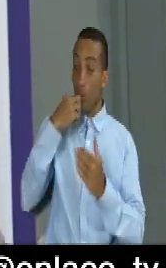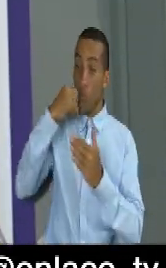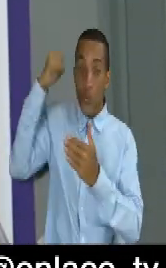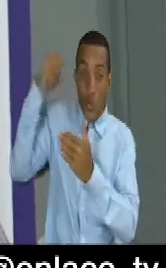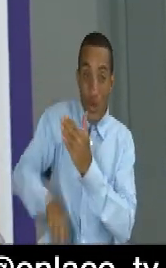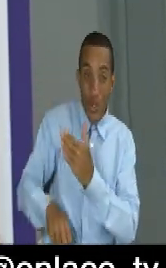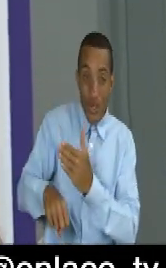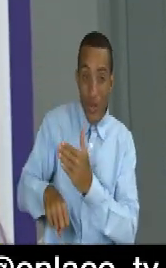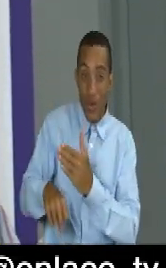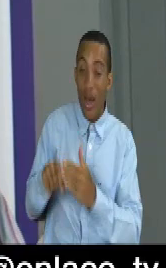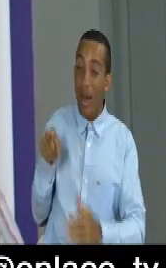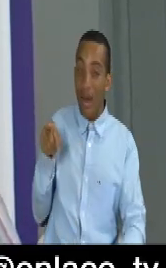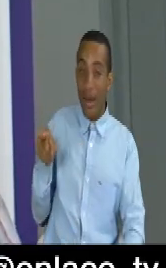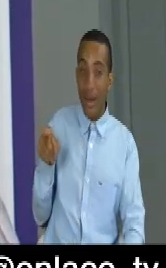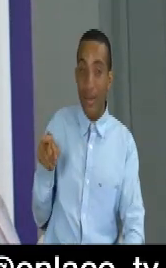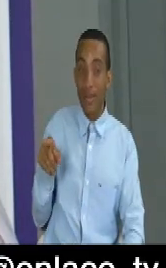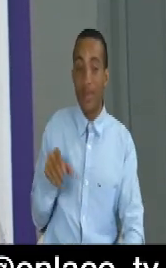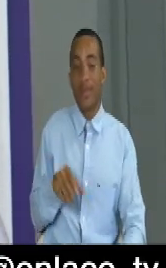propuesta donde